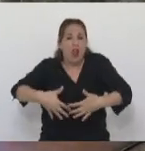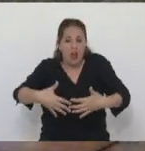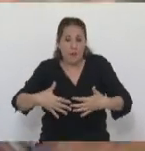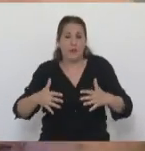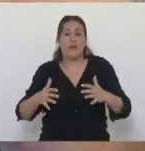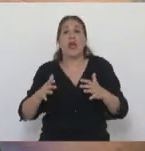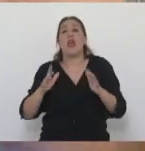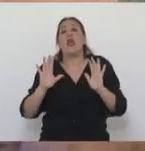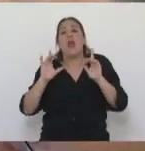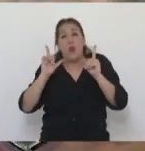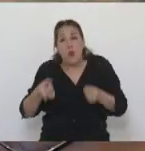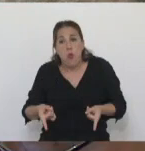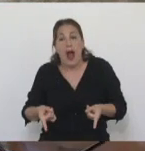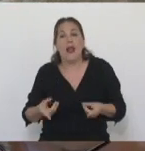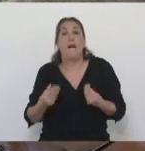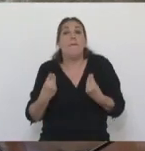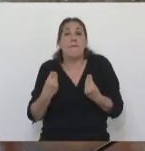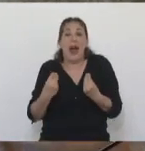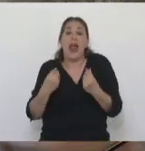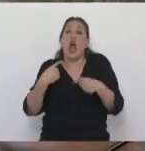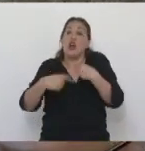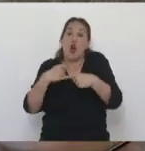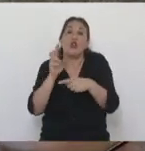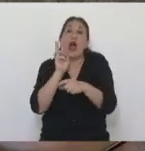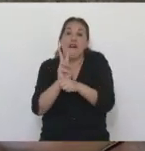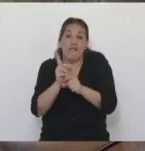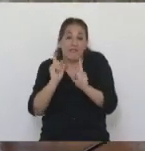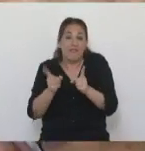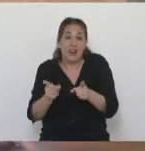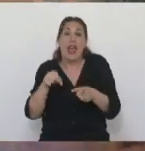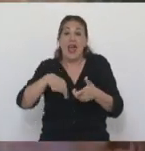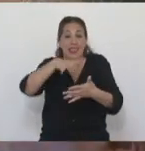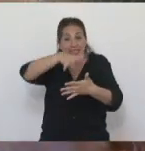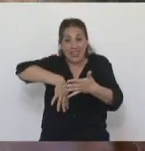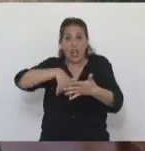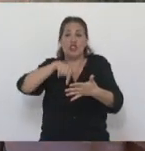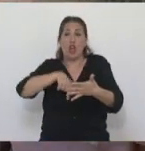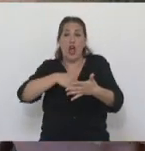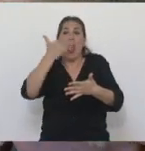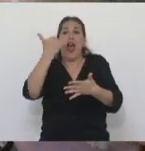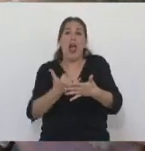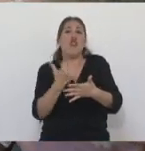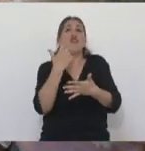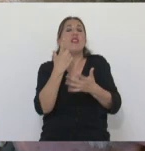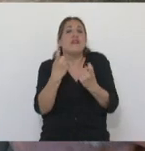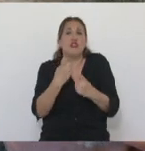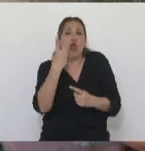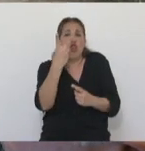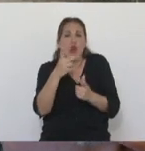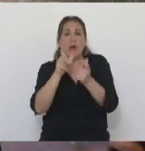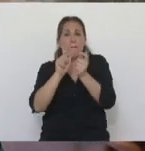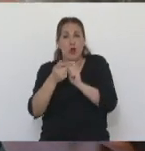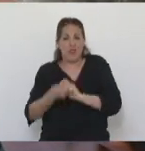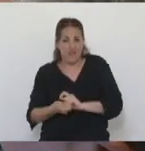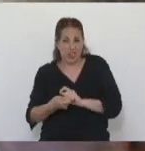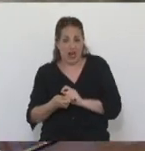Sin embargo, para mantener esa finalidad, su texto hoy demanda dos modificaciones que son las que